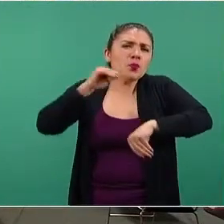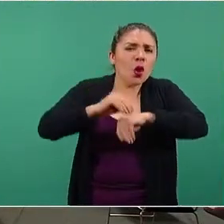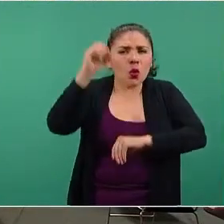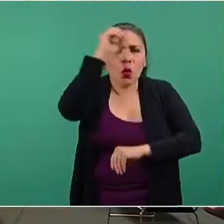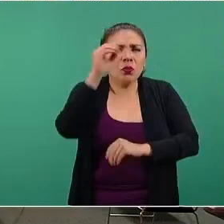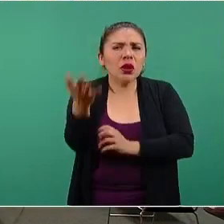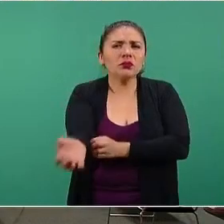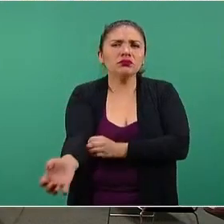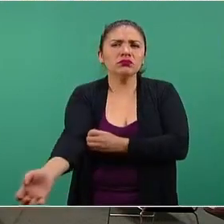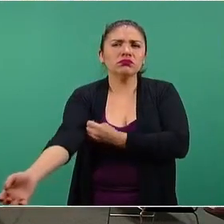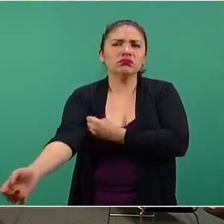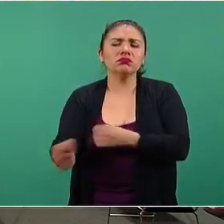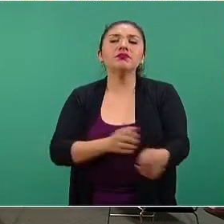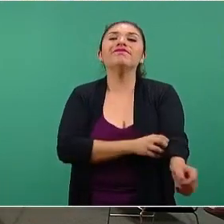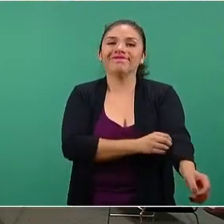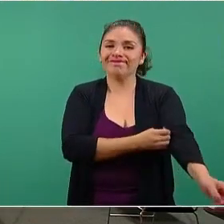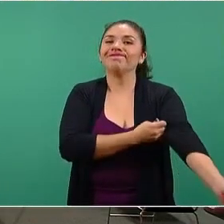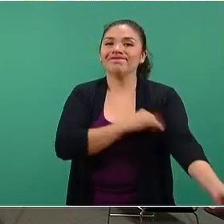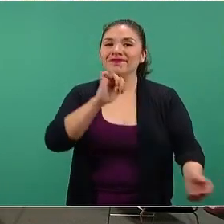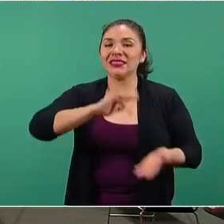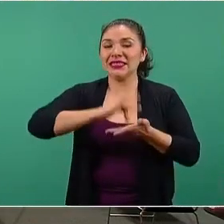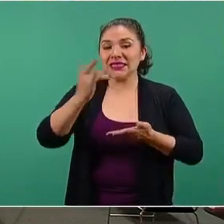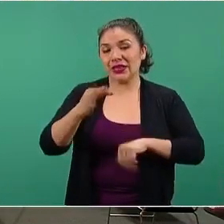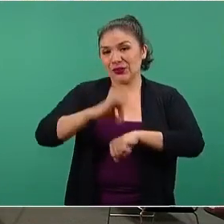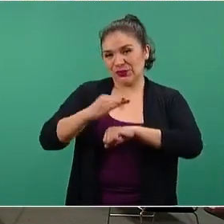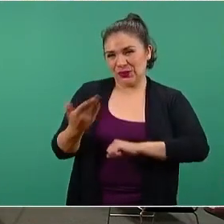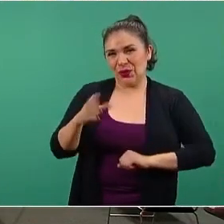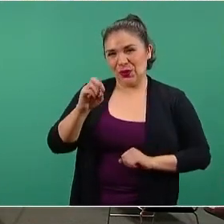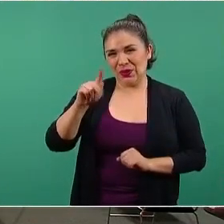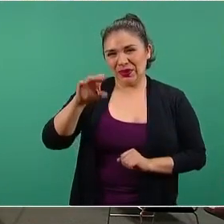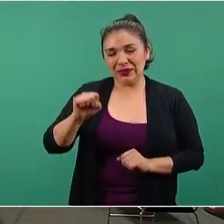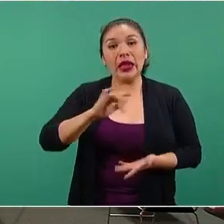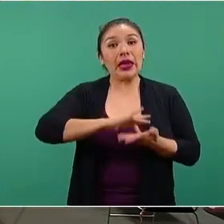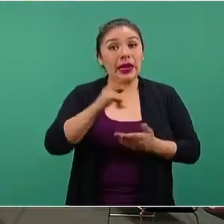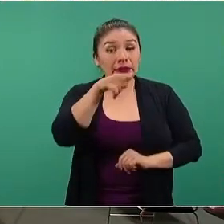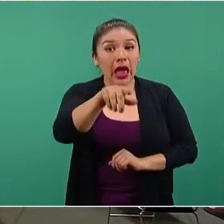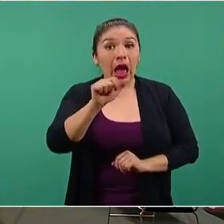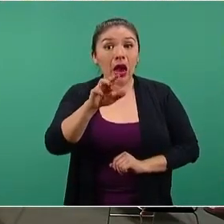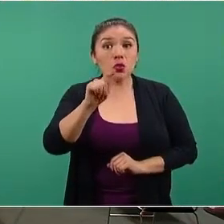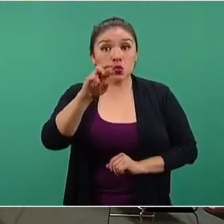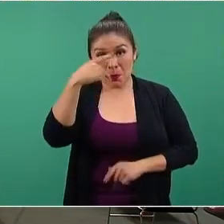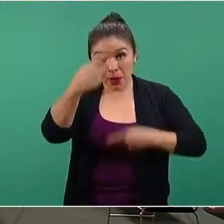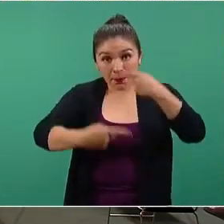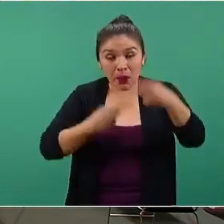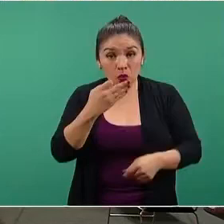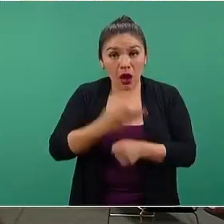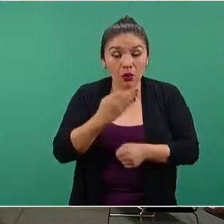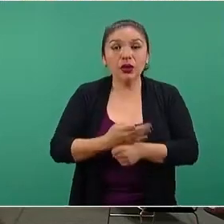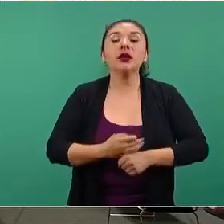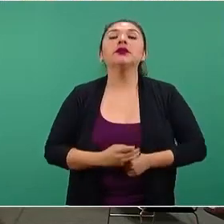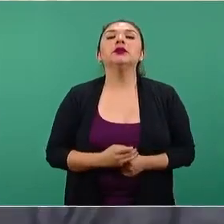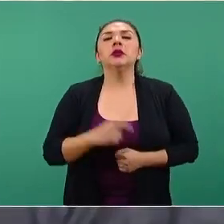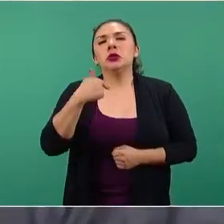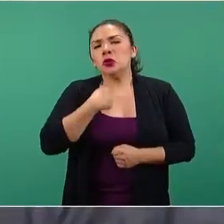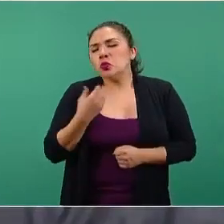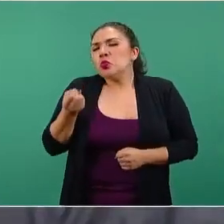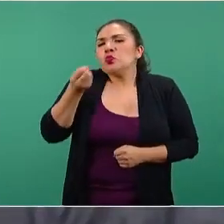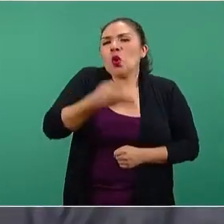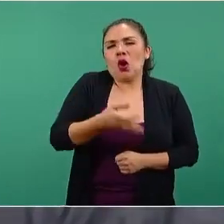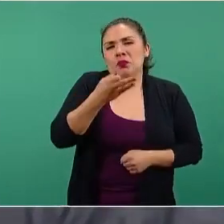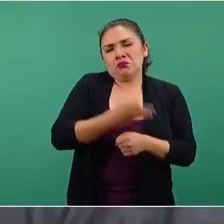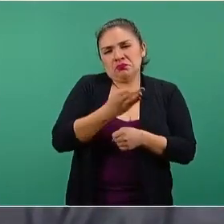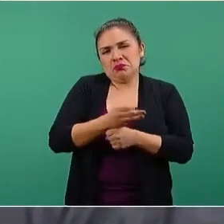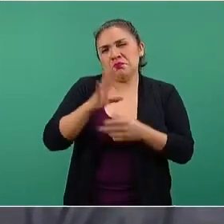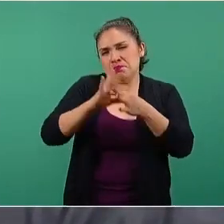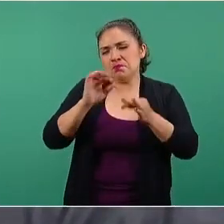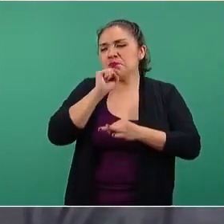comentario. Muchas gracias, doctor Cortés. Gracias, Arturo, por la pregunta. Complemento simplemente lo que ya